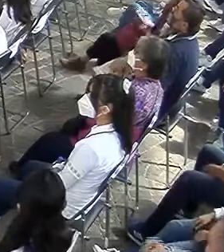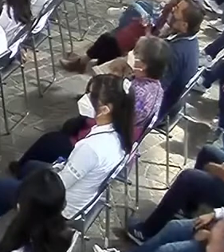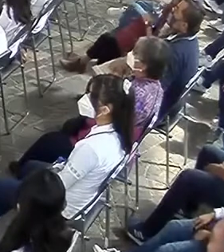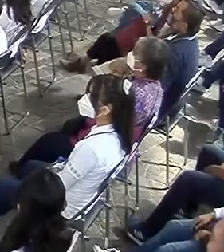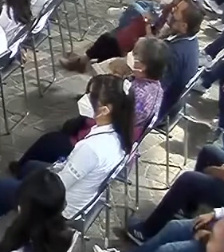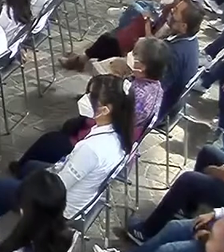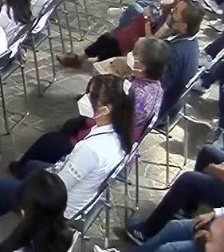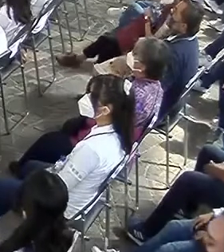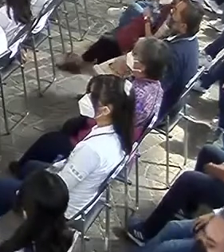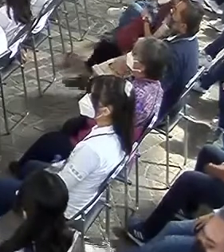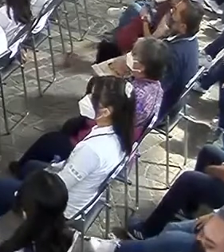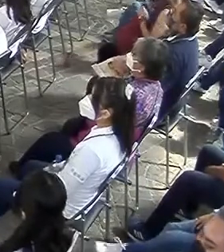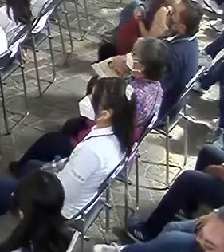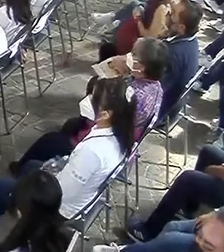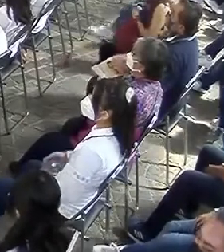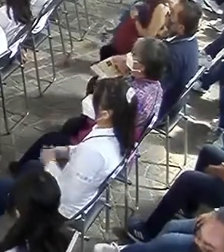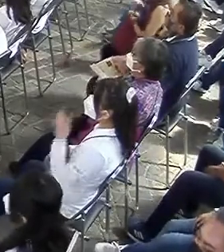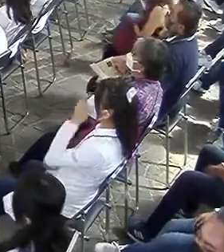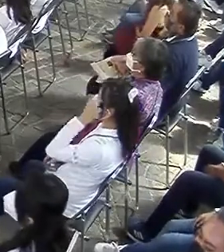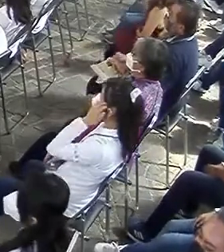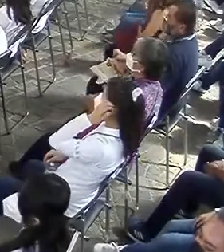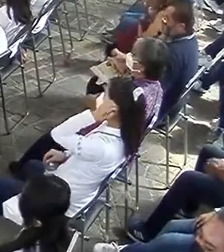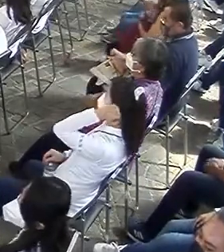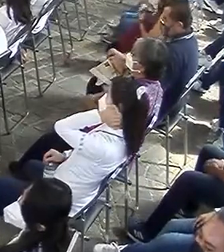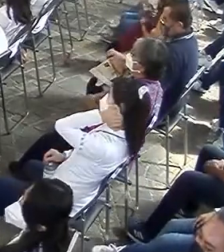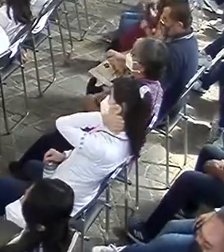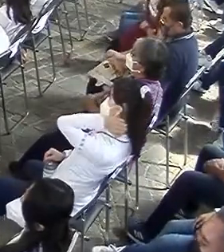Pueden ocupar sus lugares, por favor.